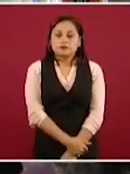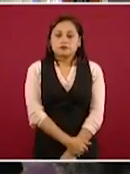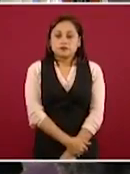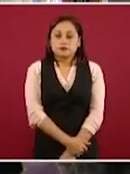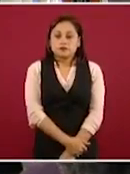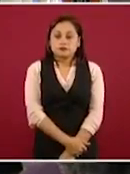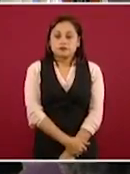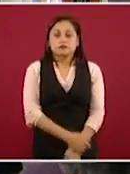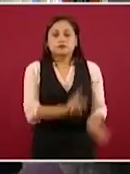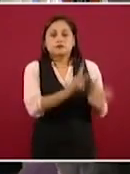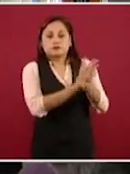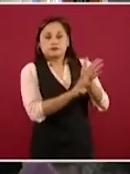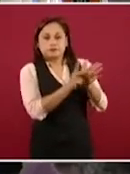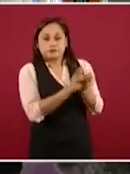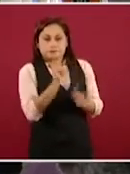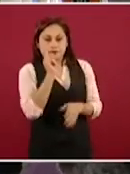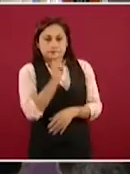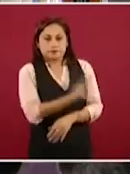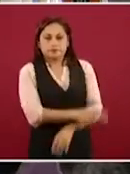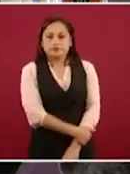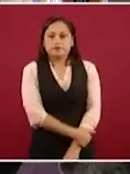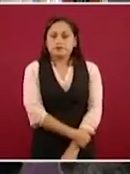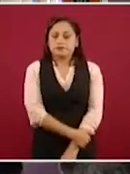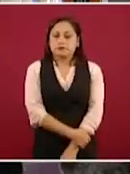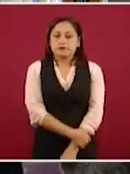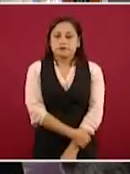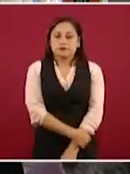El video, por favor.